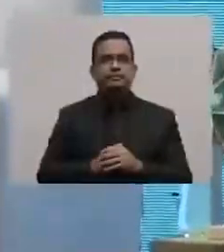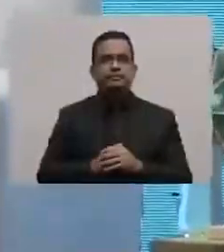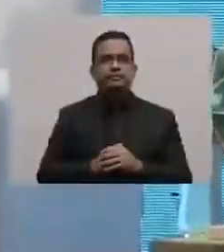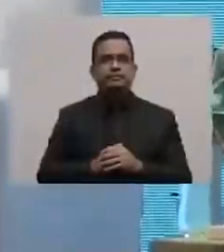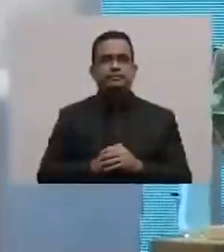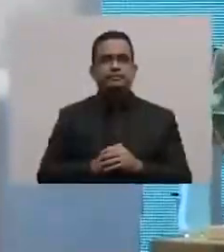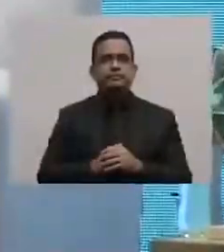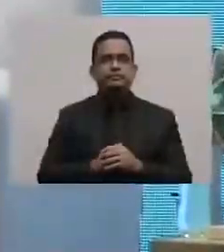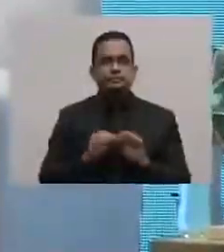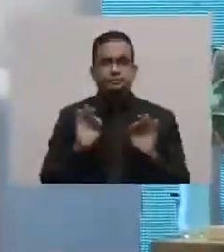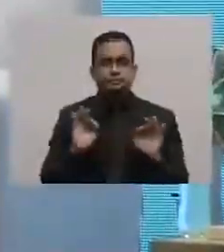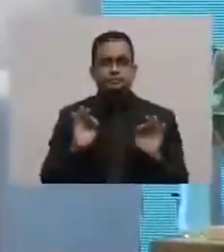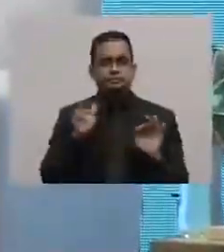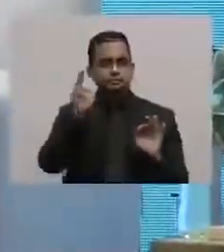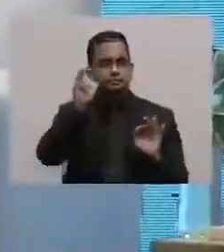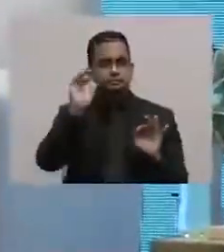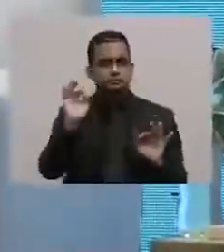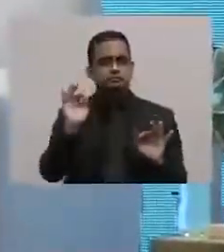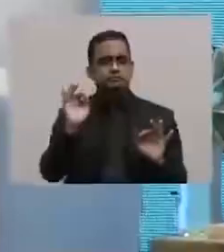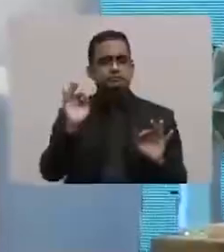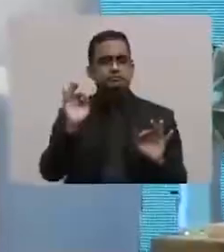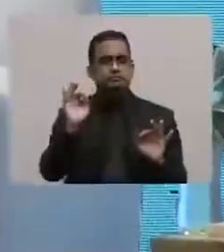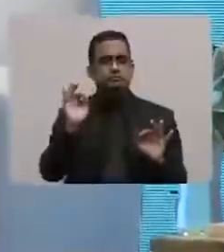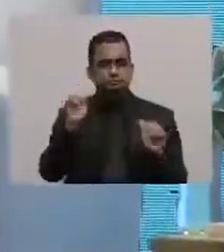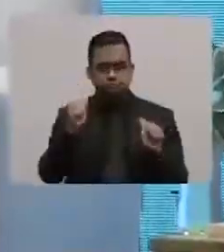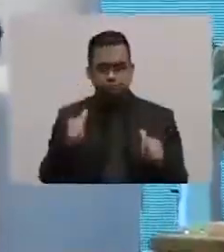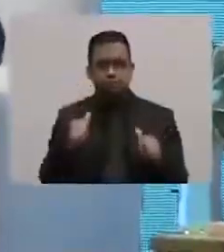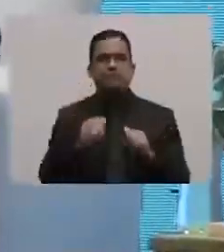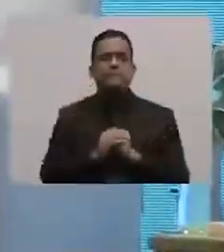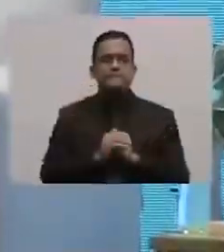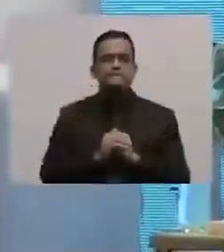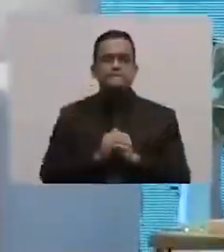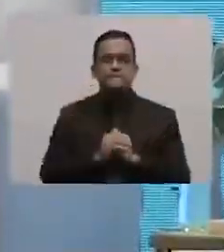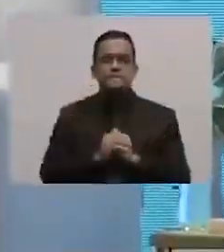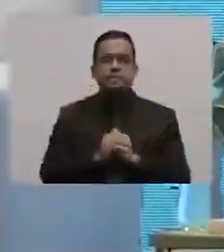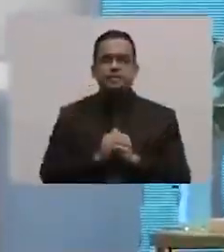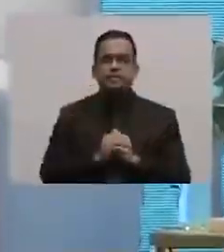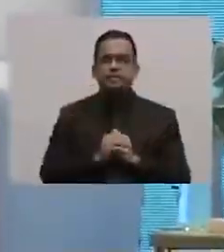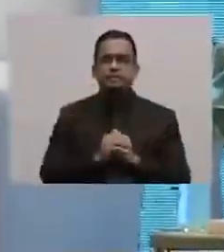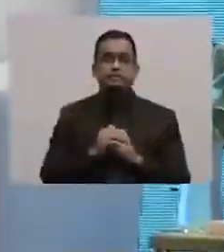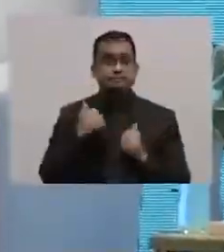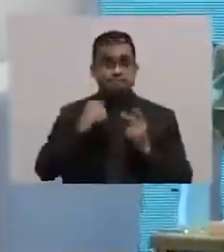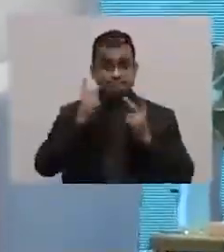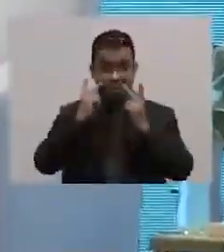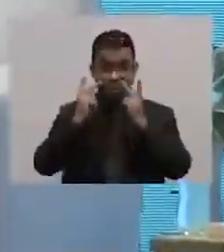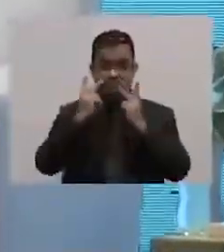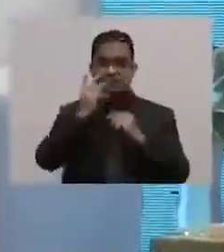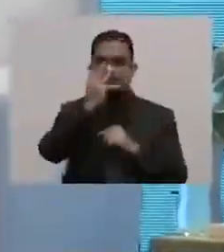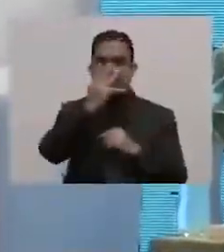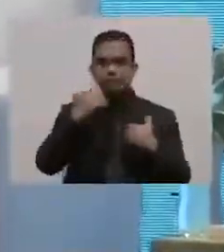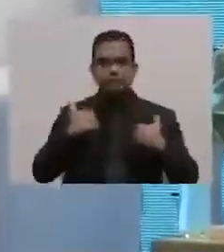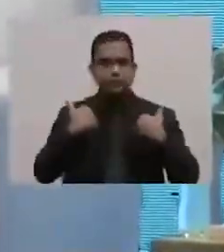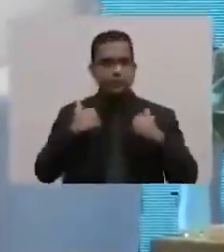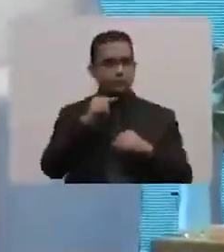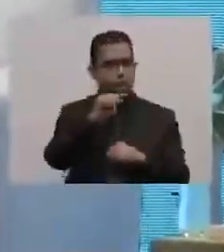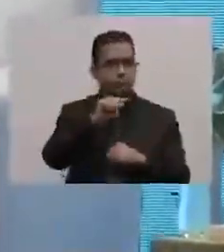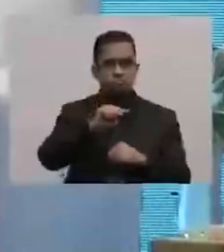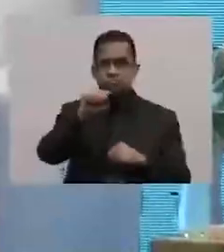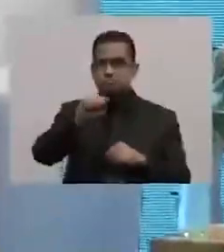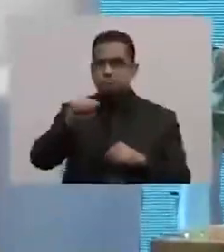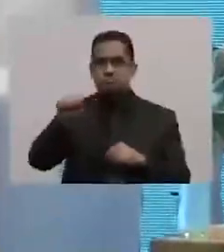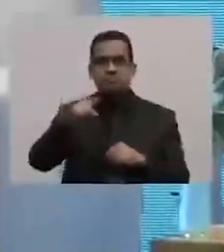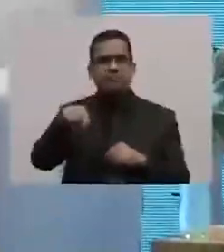Se escucha. Se escucha bien. Se oye ahí, ¿verdad? Sí. Ahí se escucha. Sí. Decías que hay... He visto muchas caras jóvenes que posiblemente no tenían